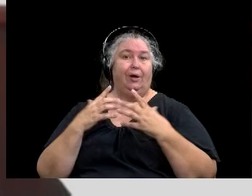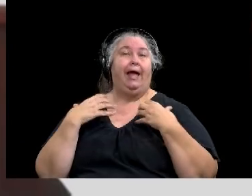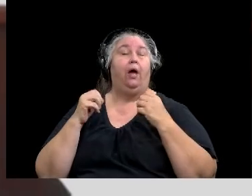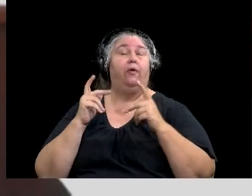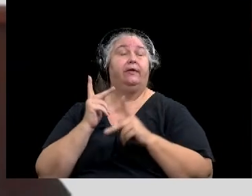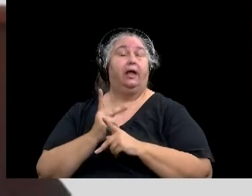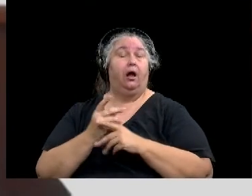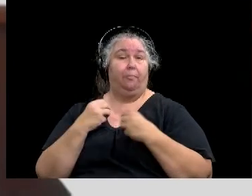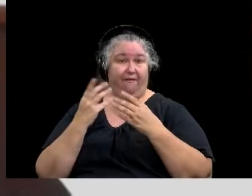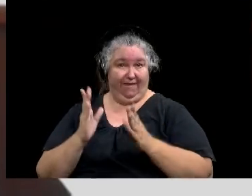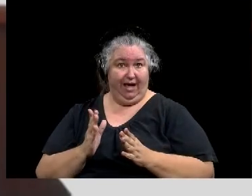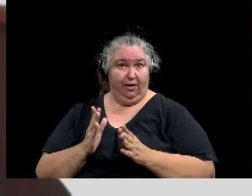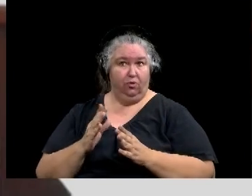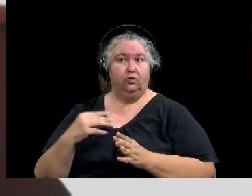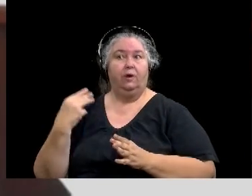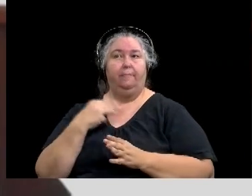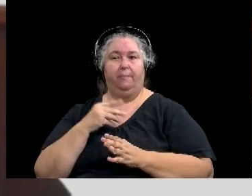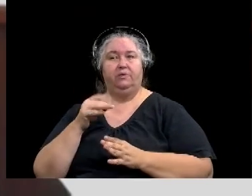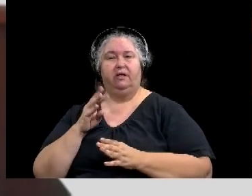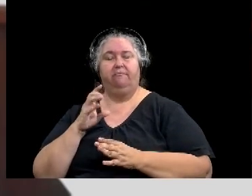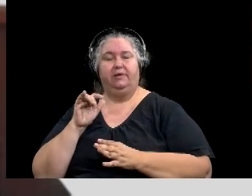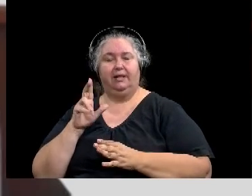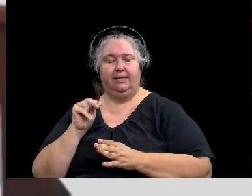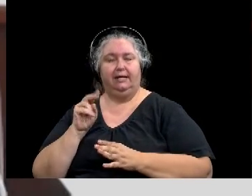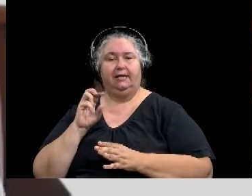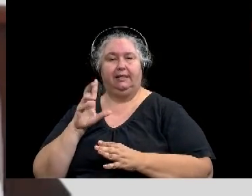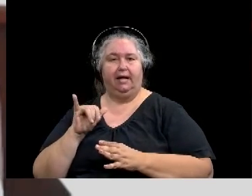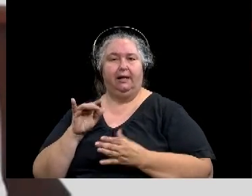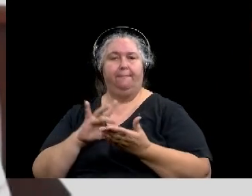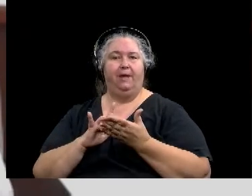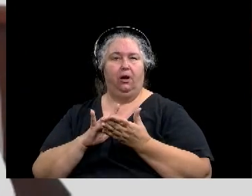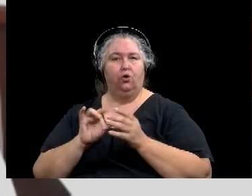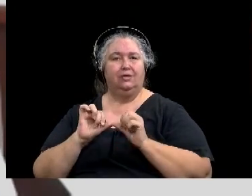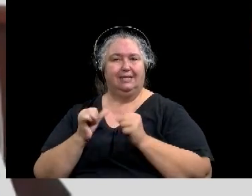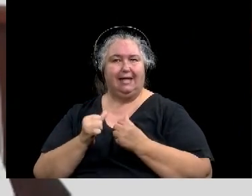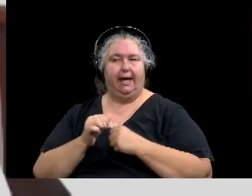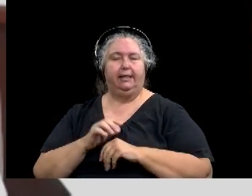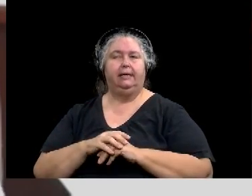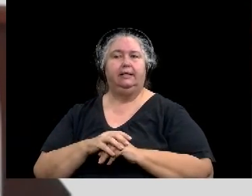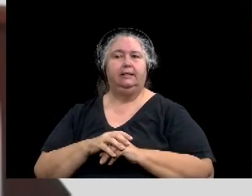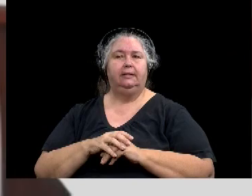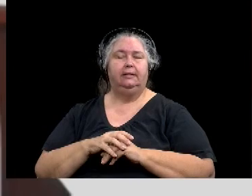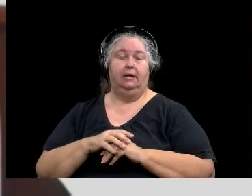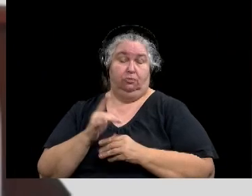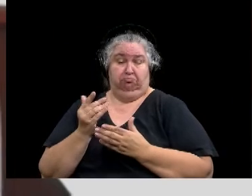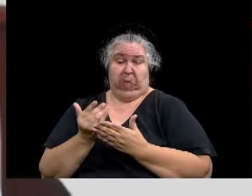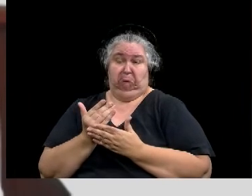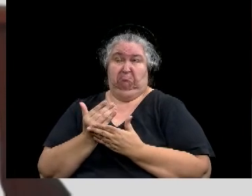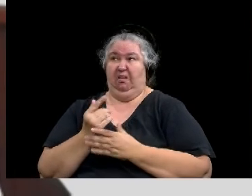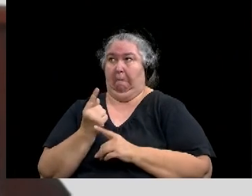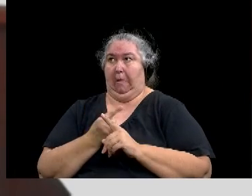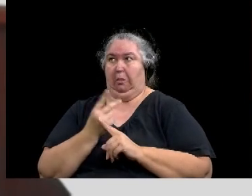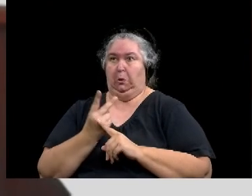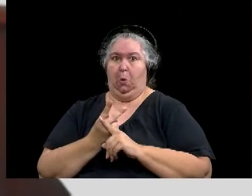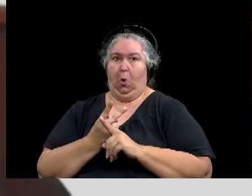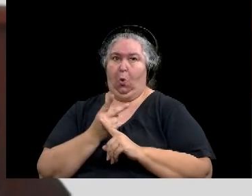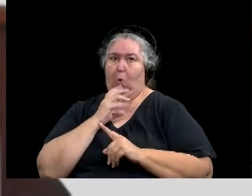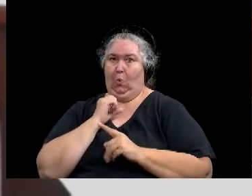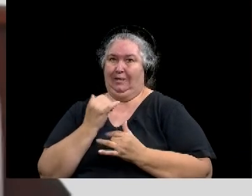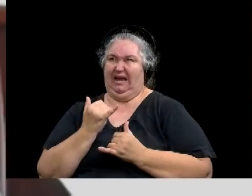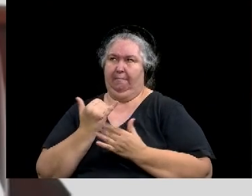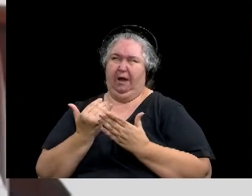personas que y miembros del condado de la asociación de médicos